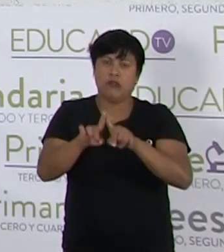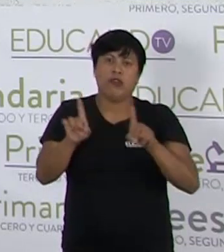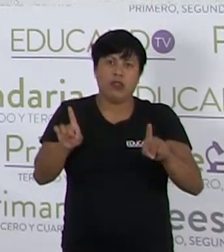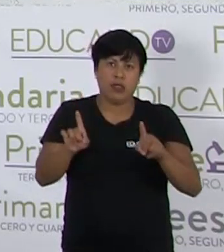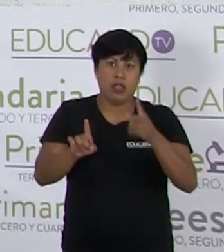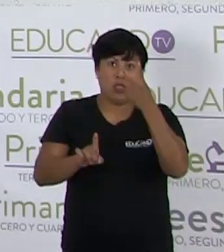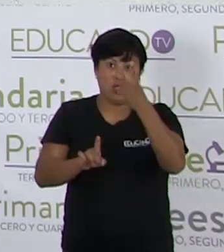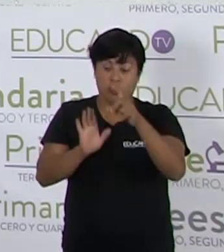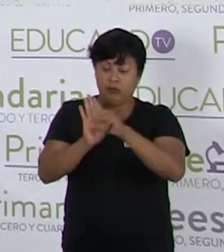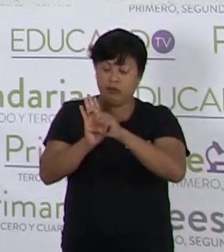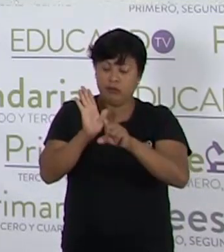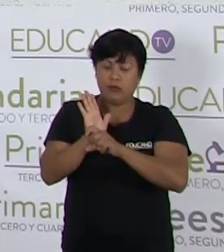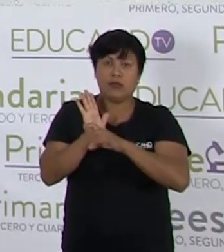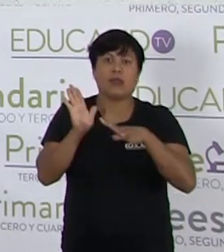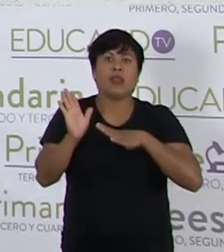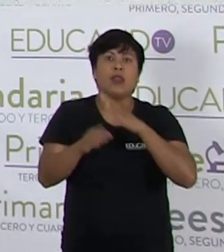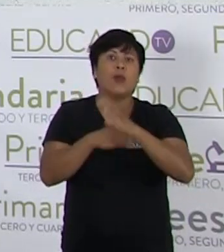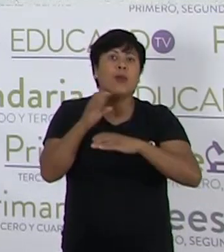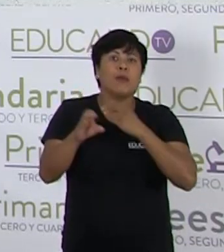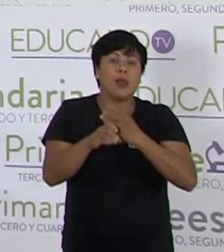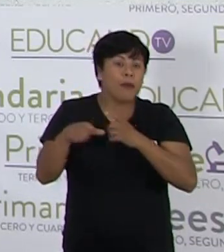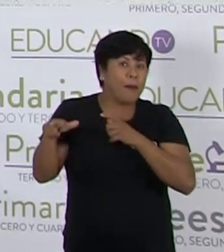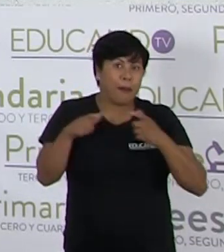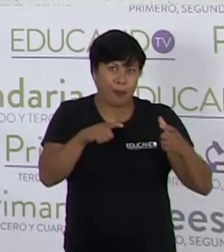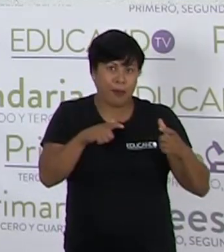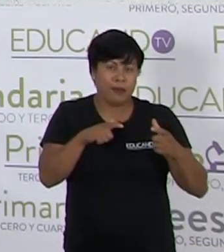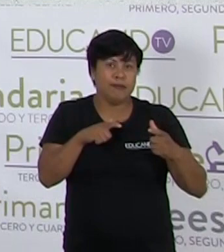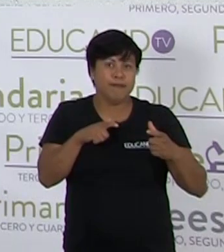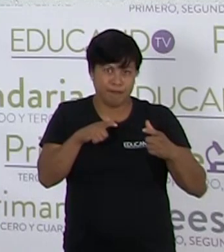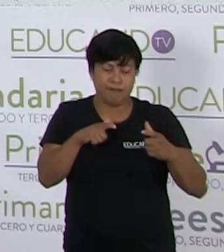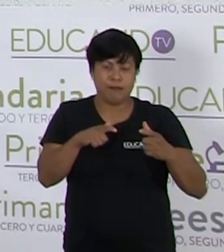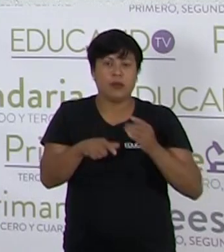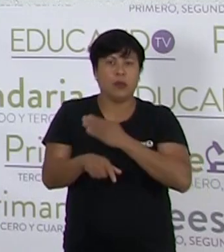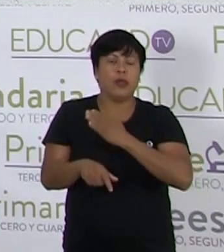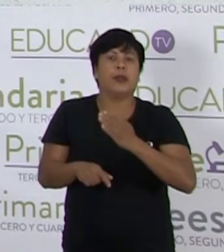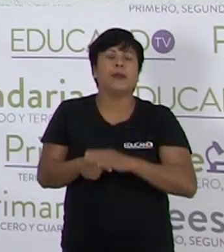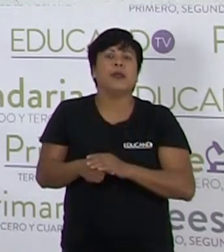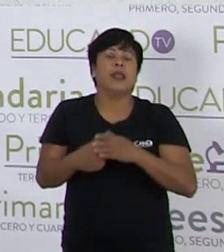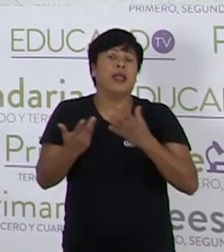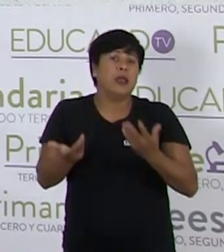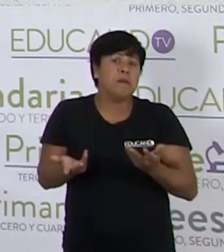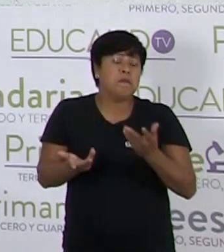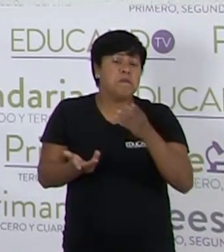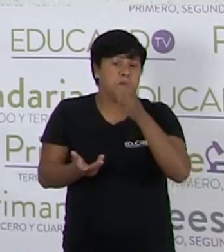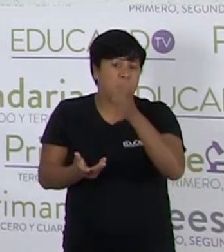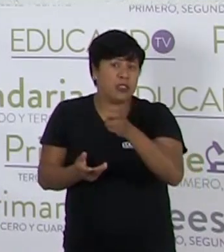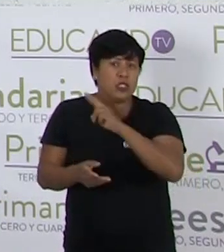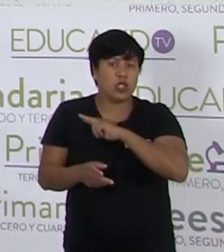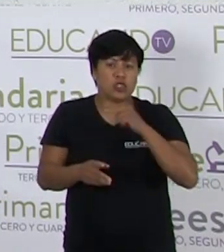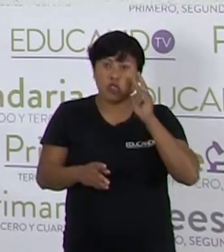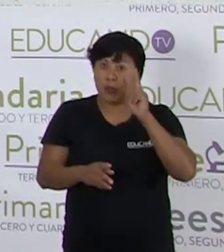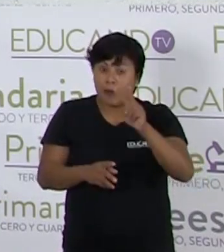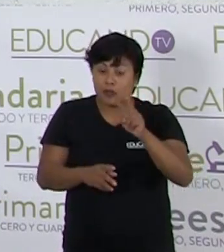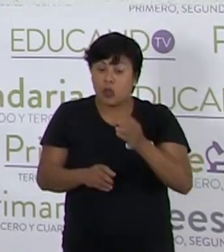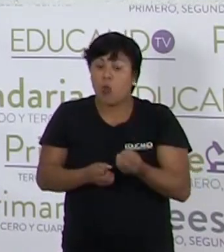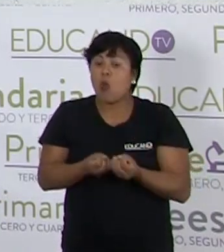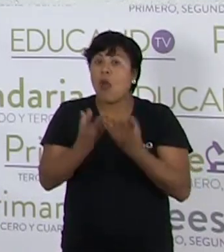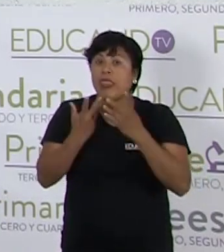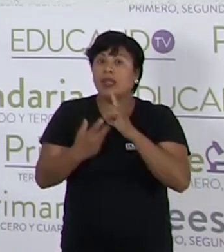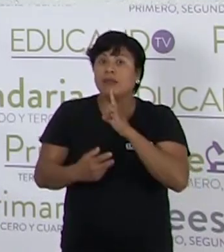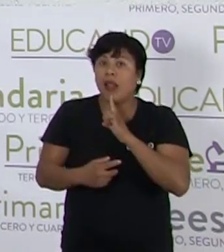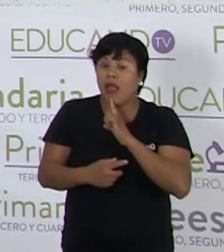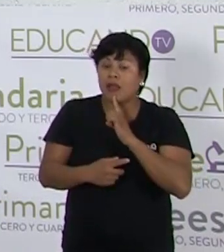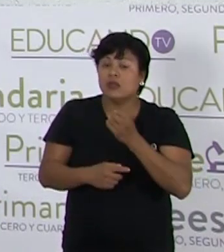Los dos están cumpliendo años. ¿Sí? Bueno. Y si contamos las velas, vamos a